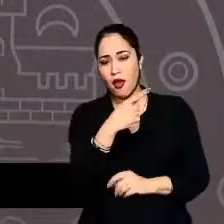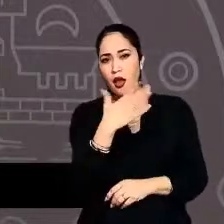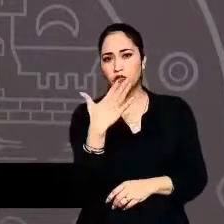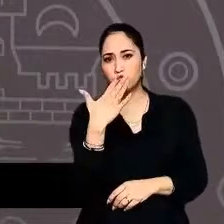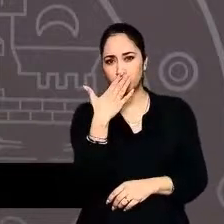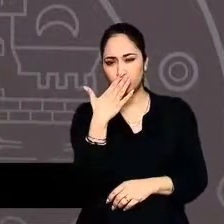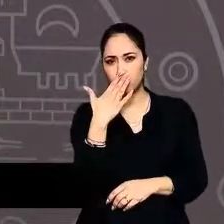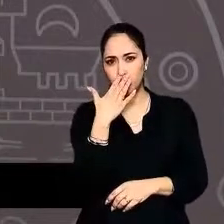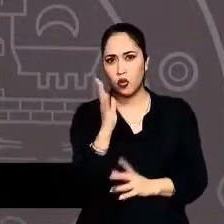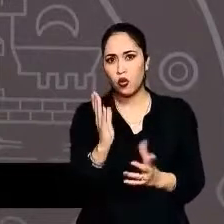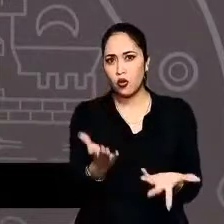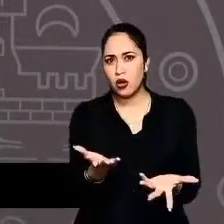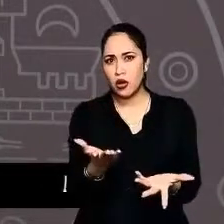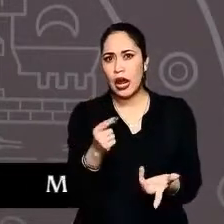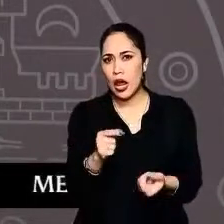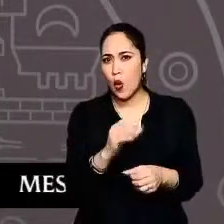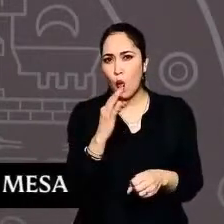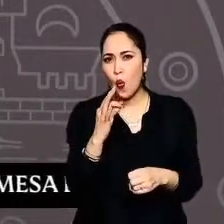Entonces, hay